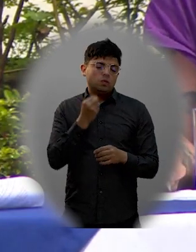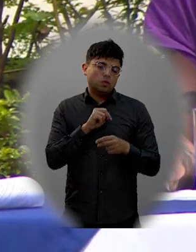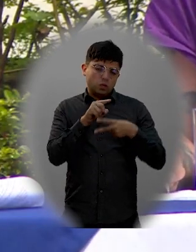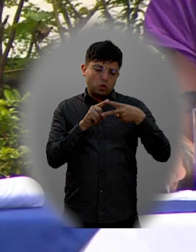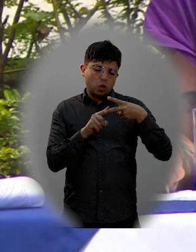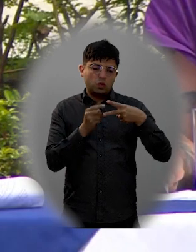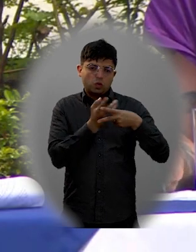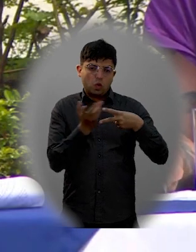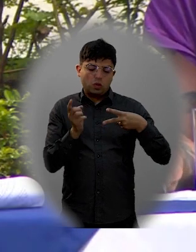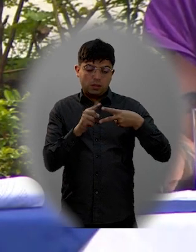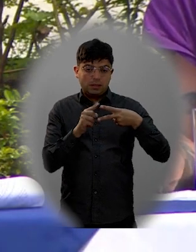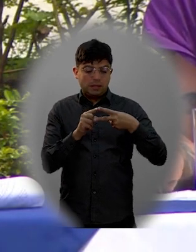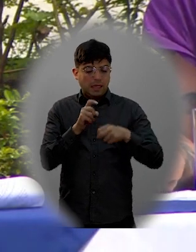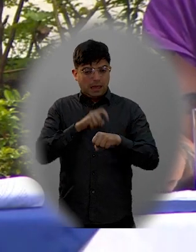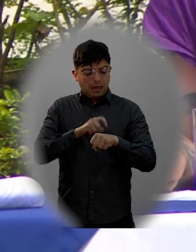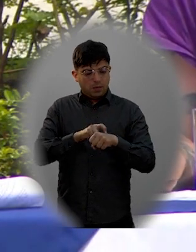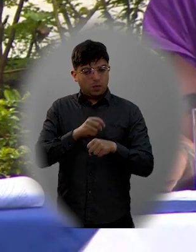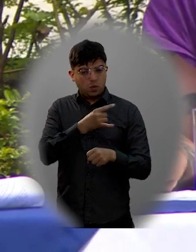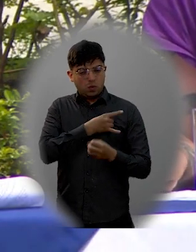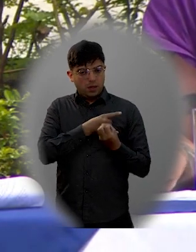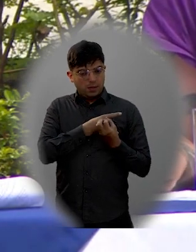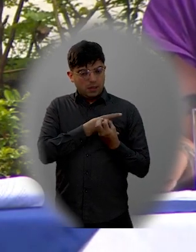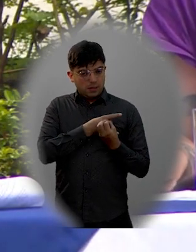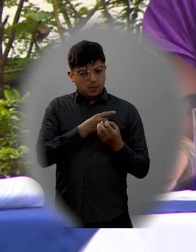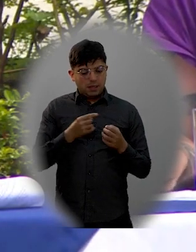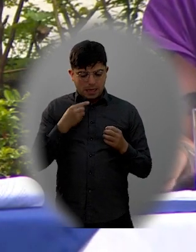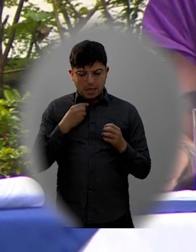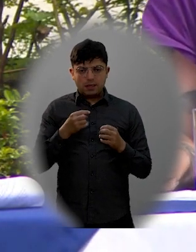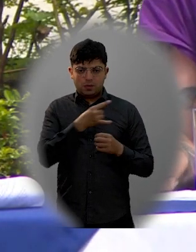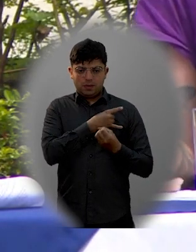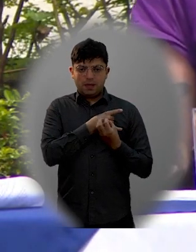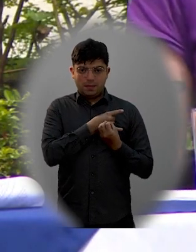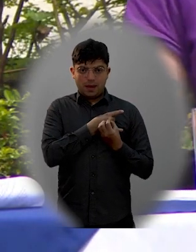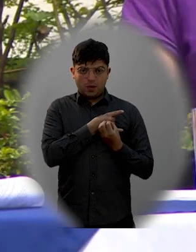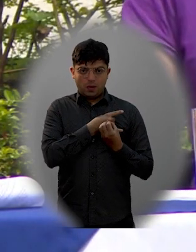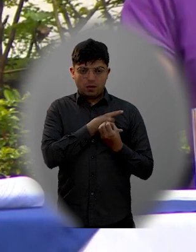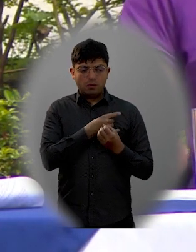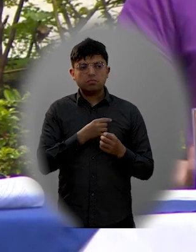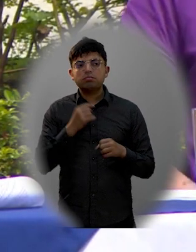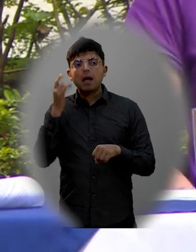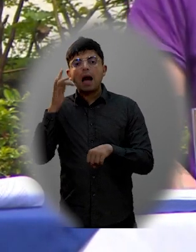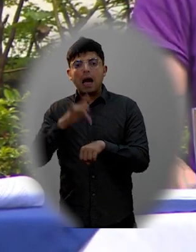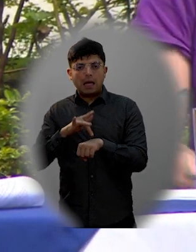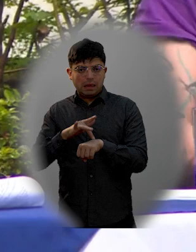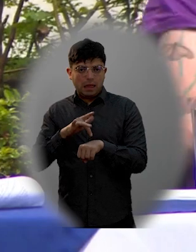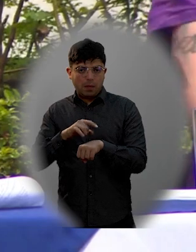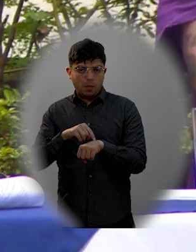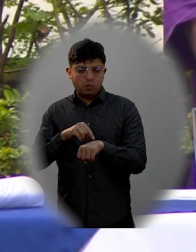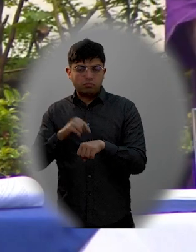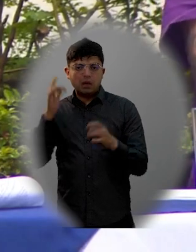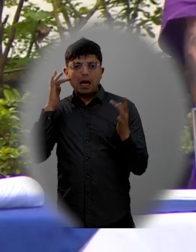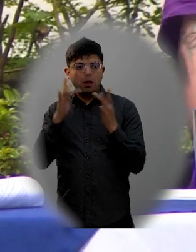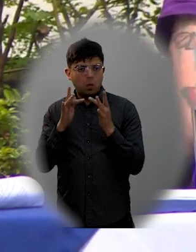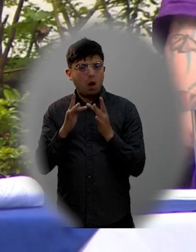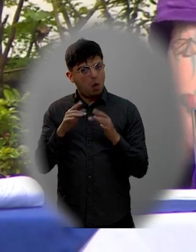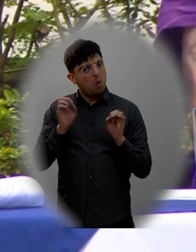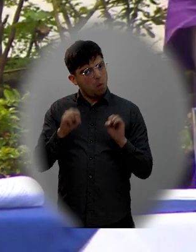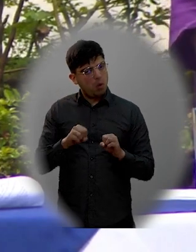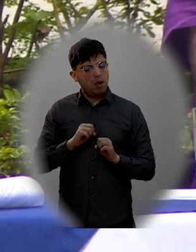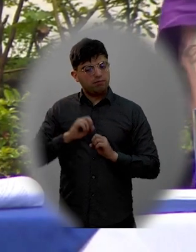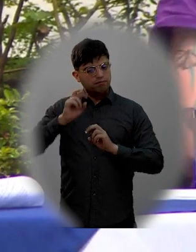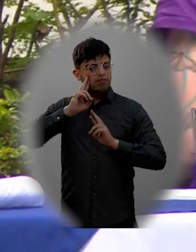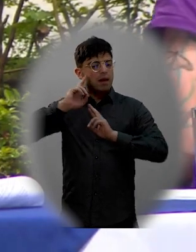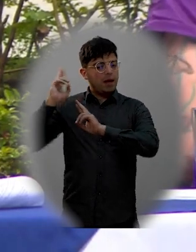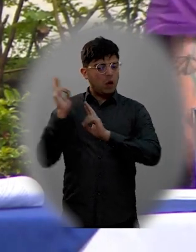será el tiempo para que una universidad como la pedagógica pueda empezar a reconocerse como